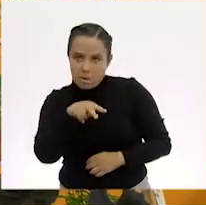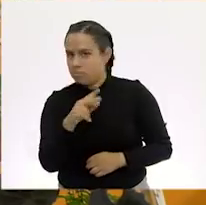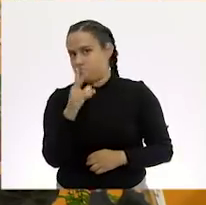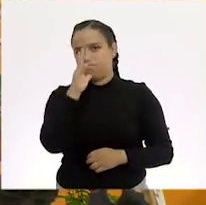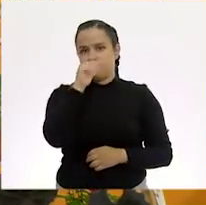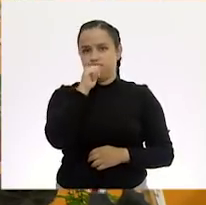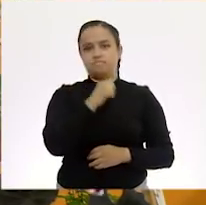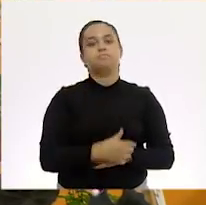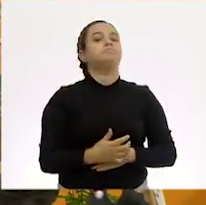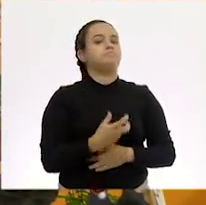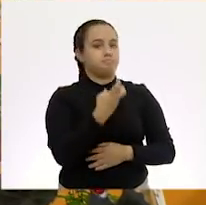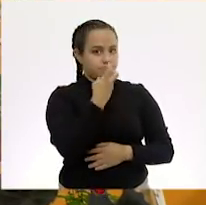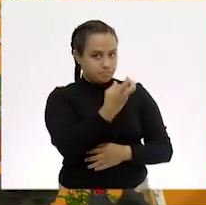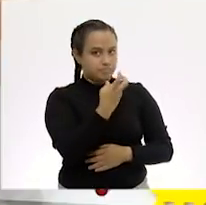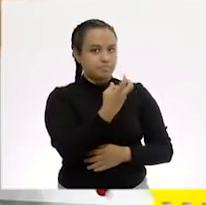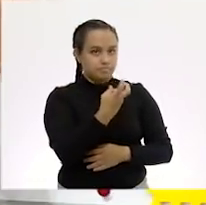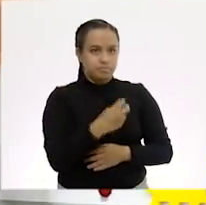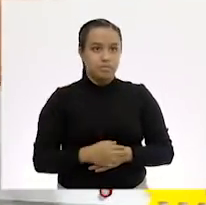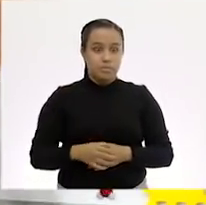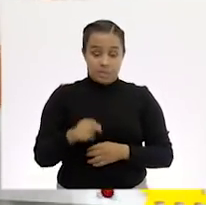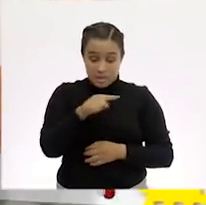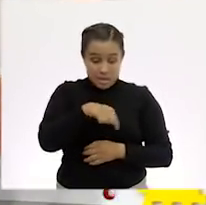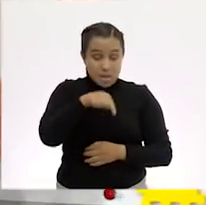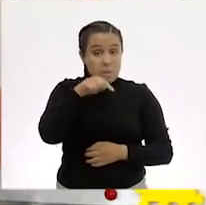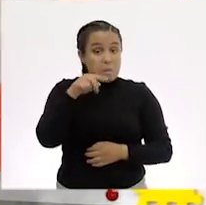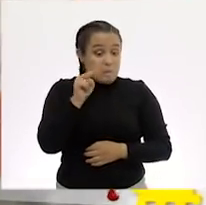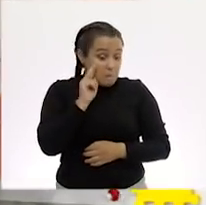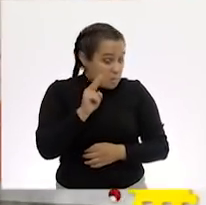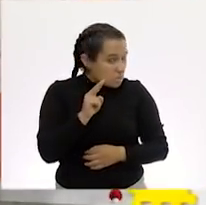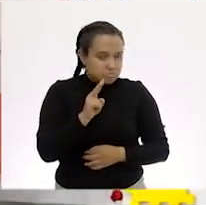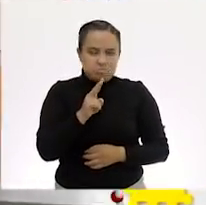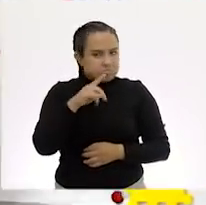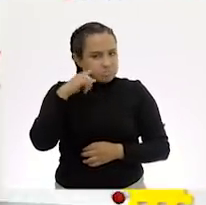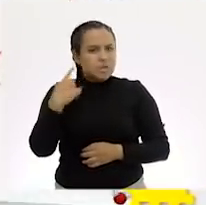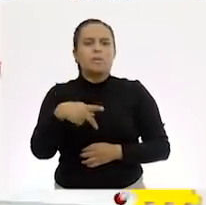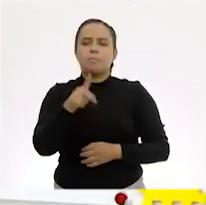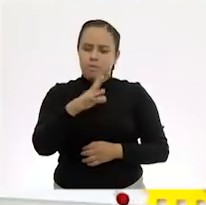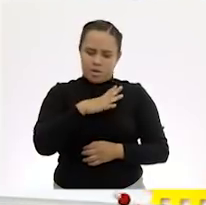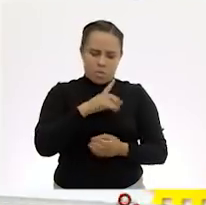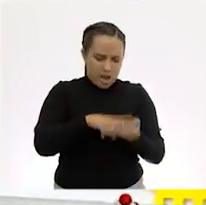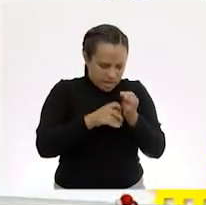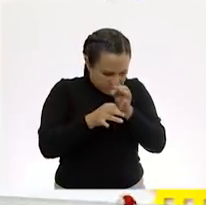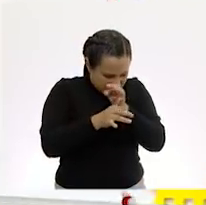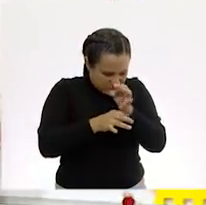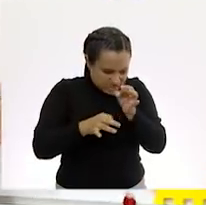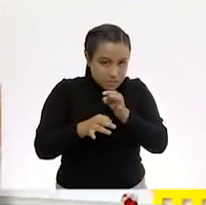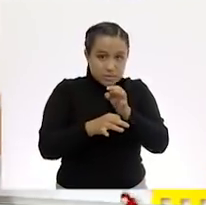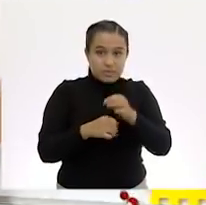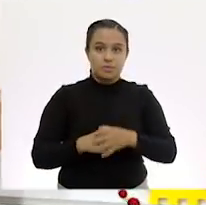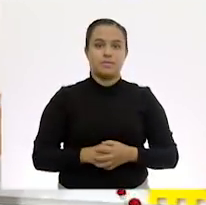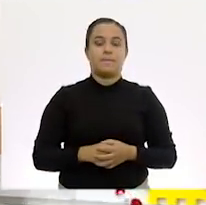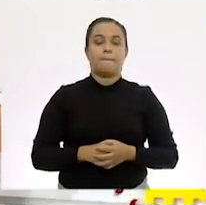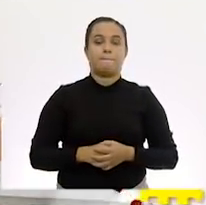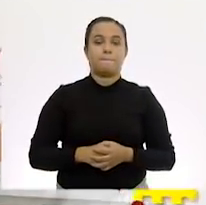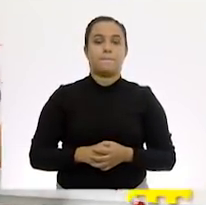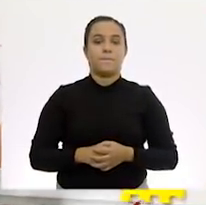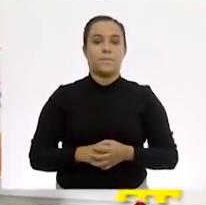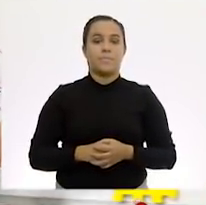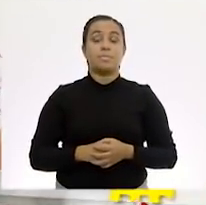¿verdad? Exactamente, Ruth. Estas Ok. no las puedes ver, pero están ahí. Muy bien.